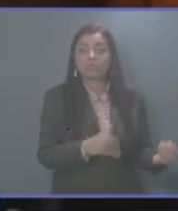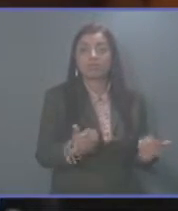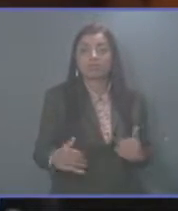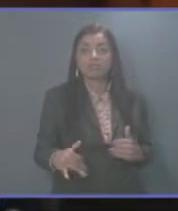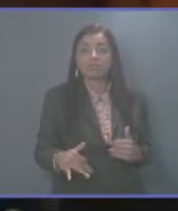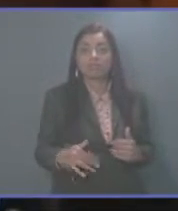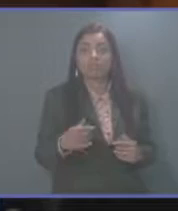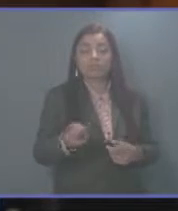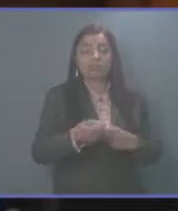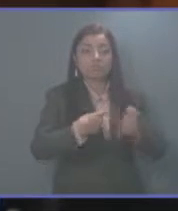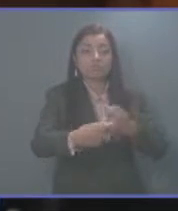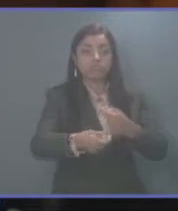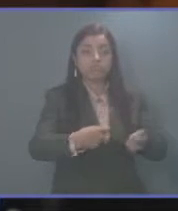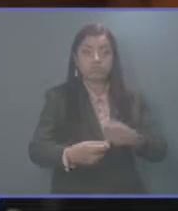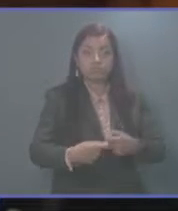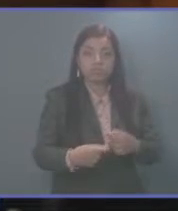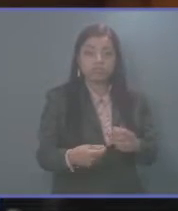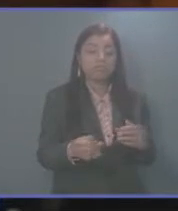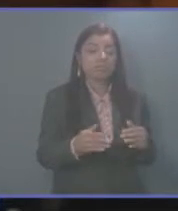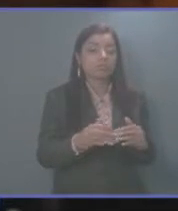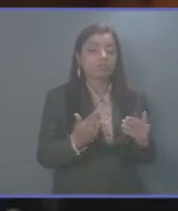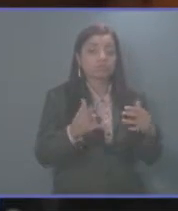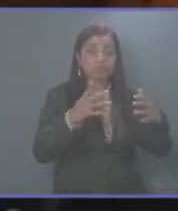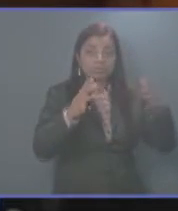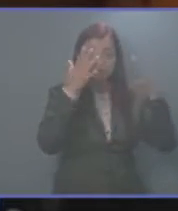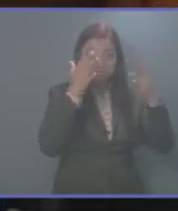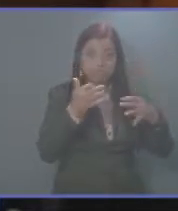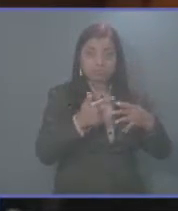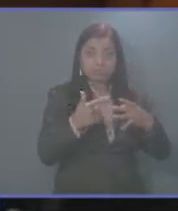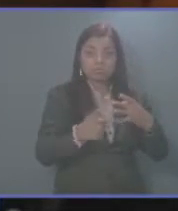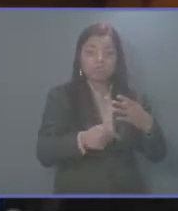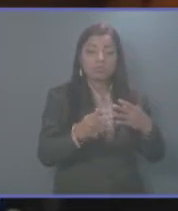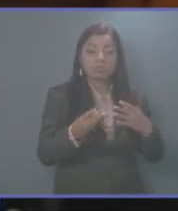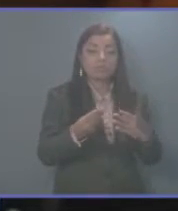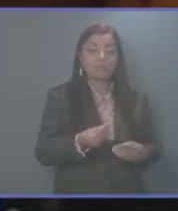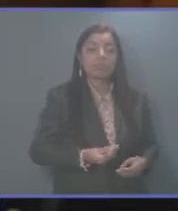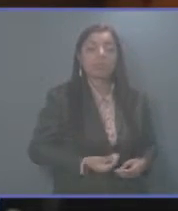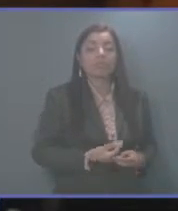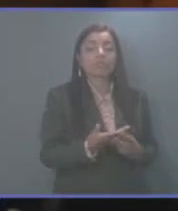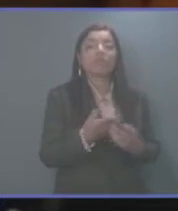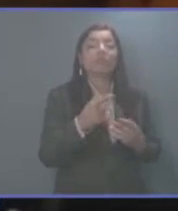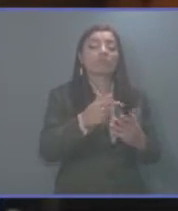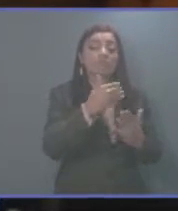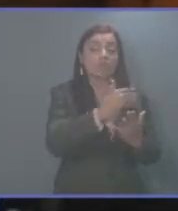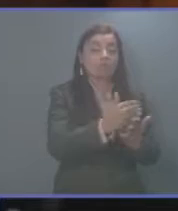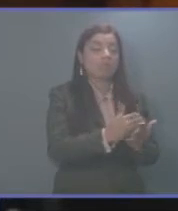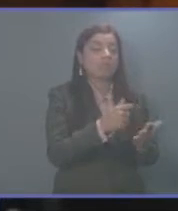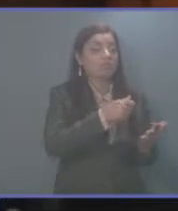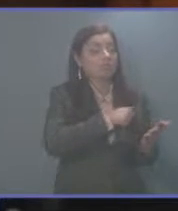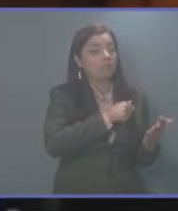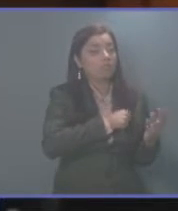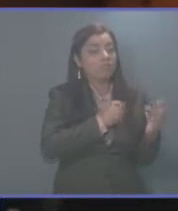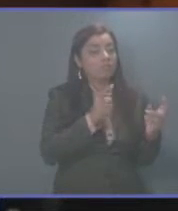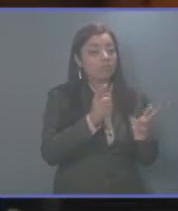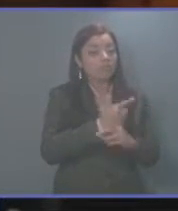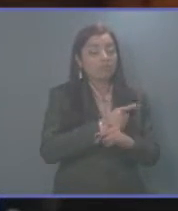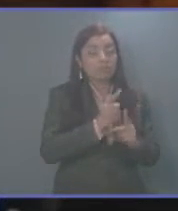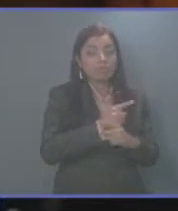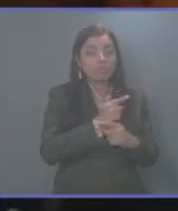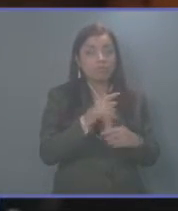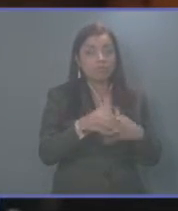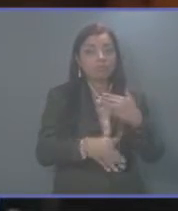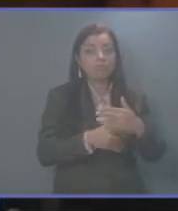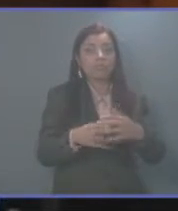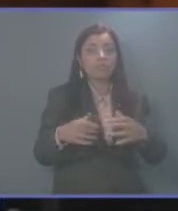a la pirotecnia mediante el decreto legislativo antes mencionado, con la respectiva modificación planteada por la